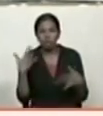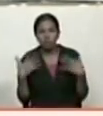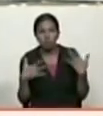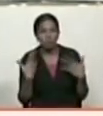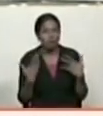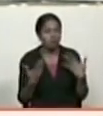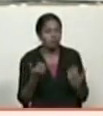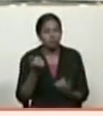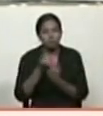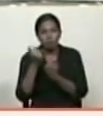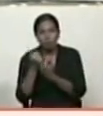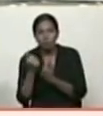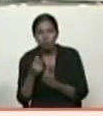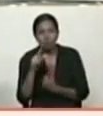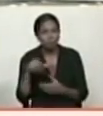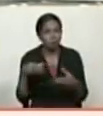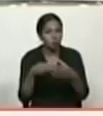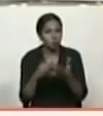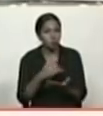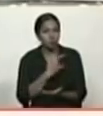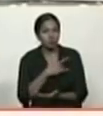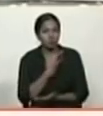Venezuela, reuniones en universidades,